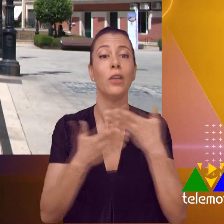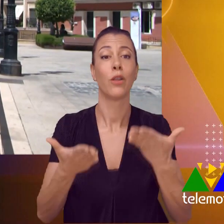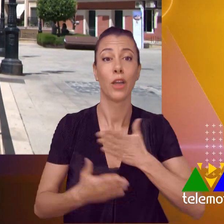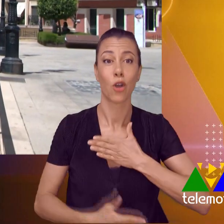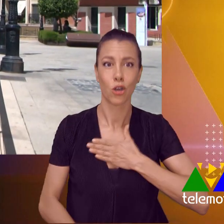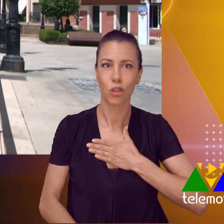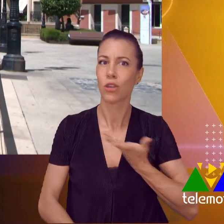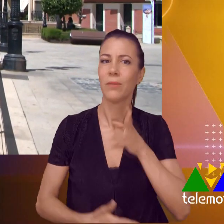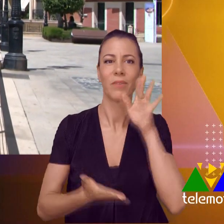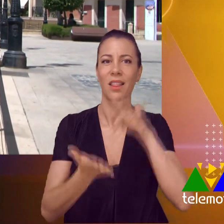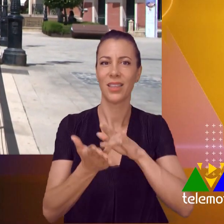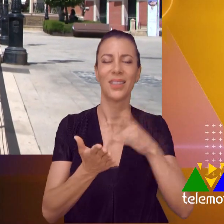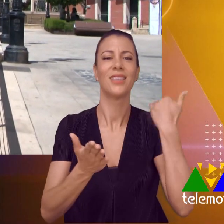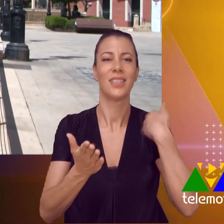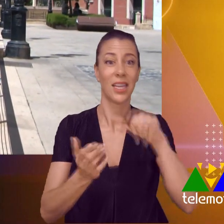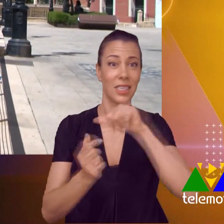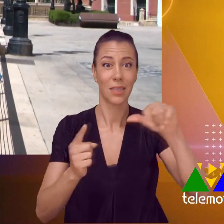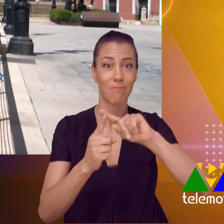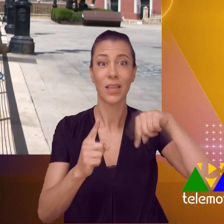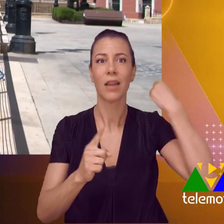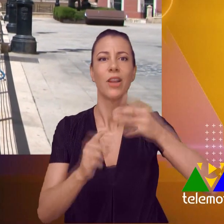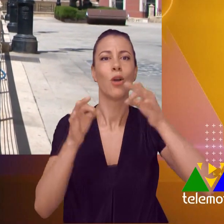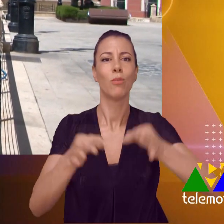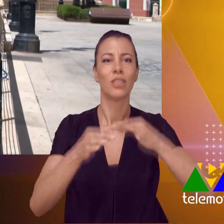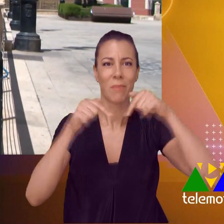nosotros les citamos ya para la próxima semana, como siempre,